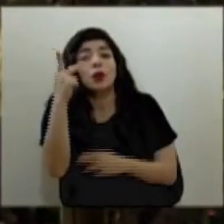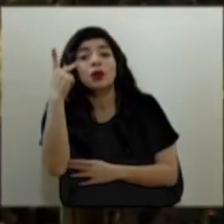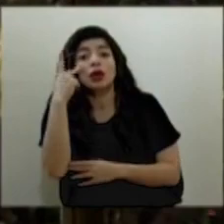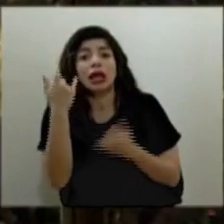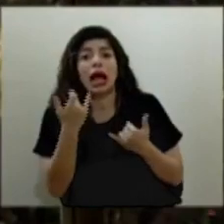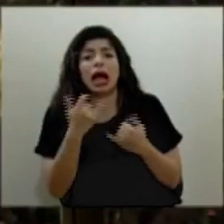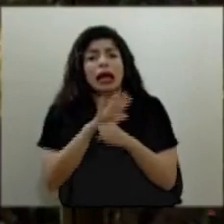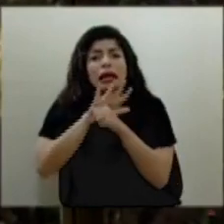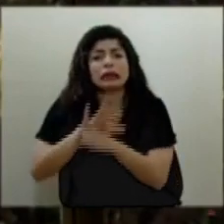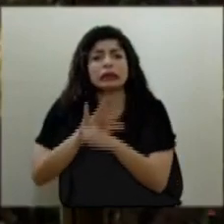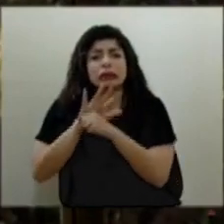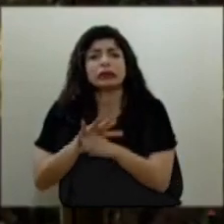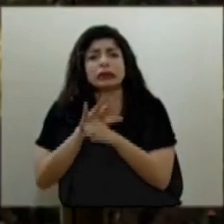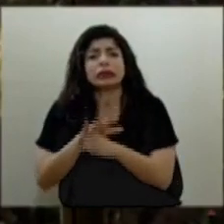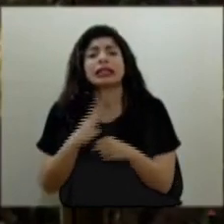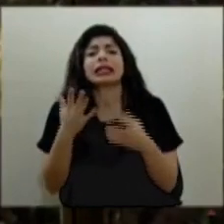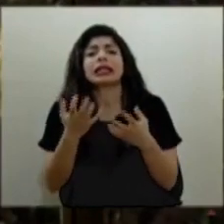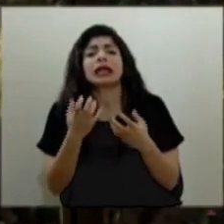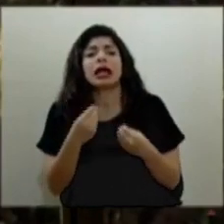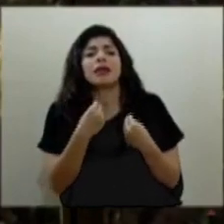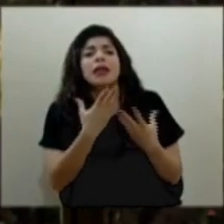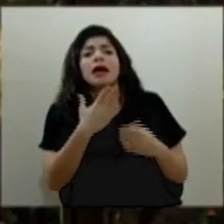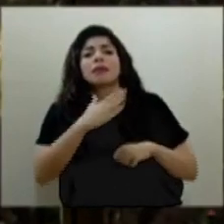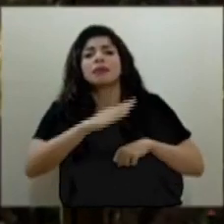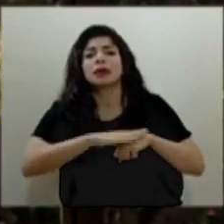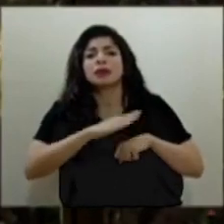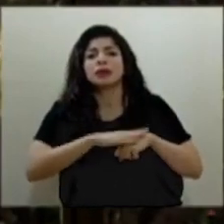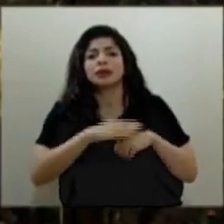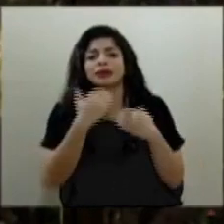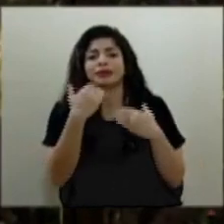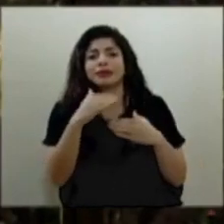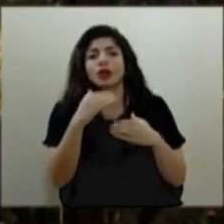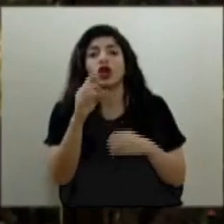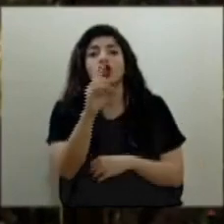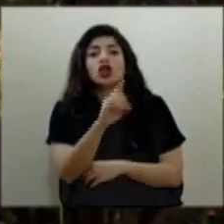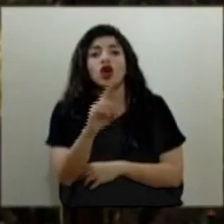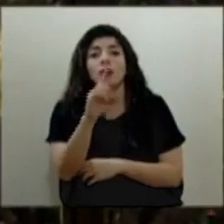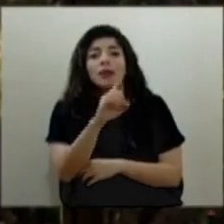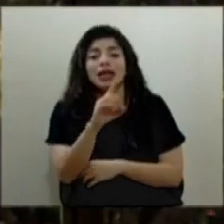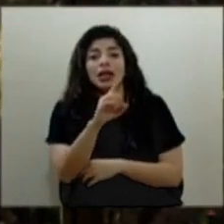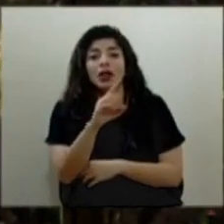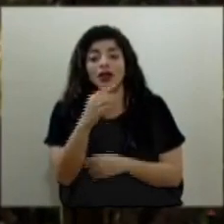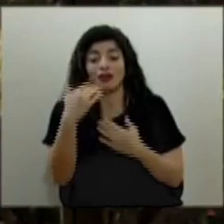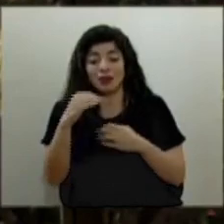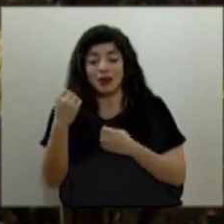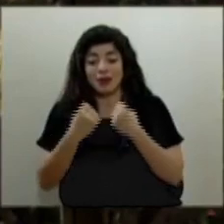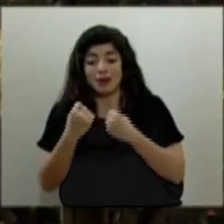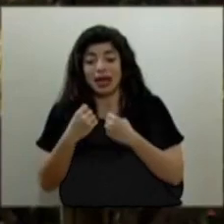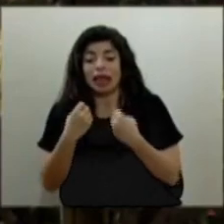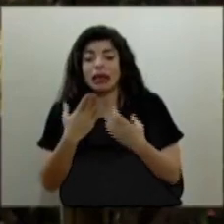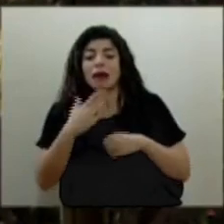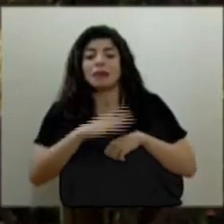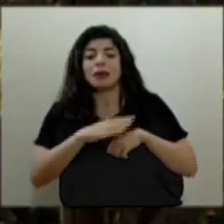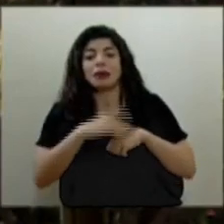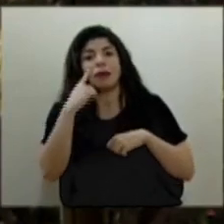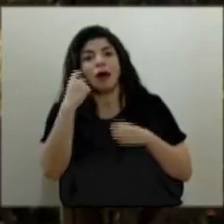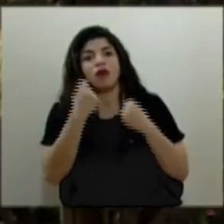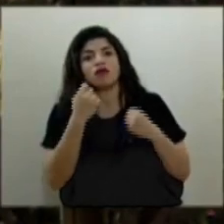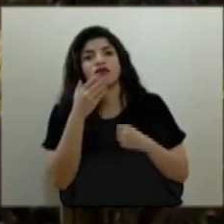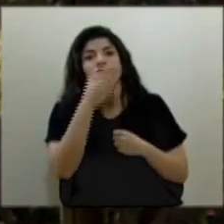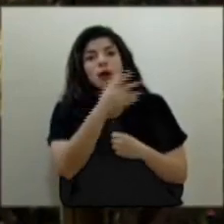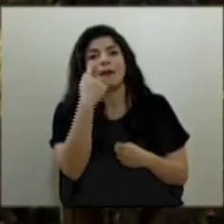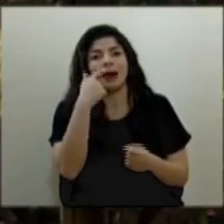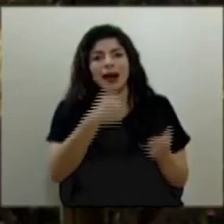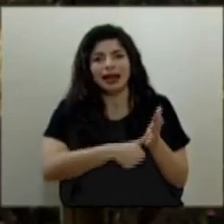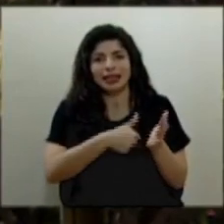están presionando porque haya una excepción a la restricción vehicular los domingos que se van a realizar las convenciones. ¿Cuál es la posición de la comisión